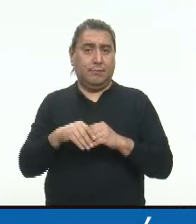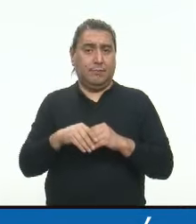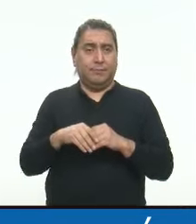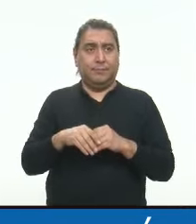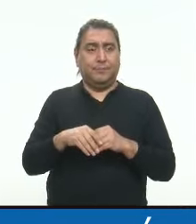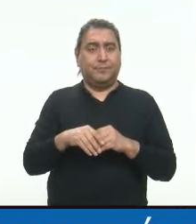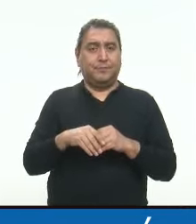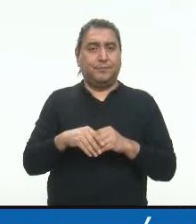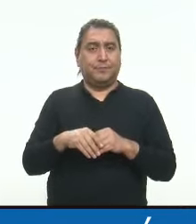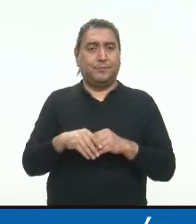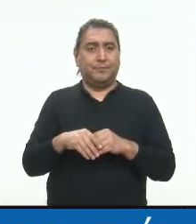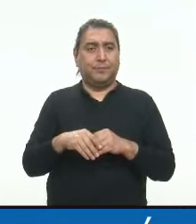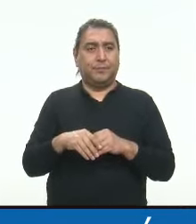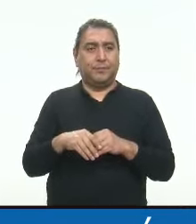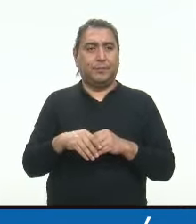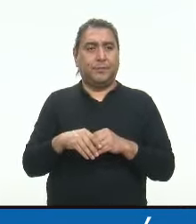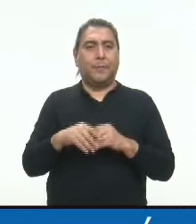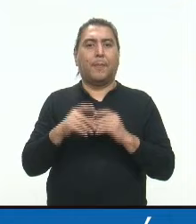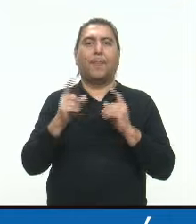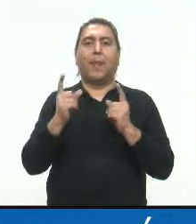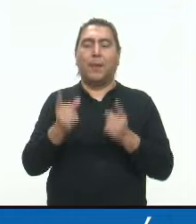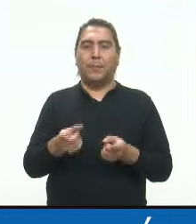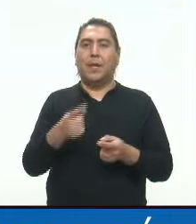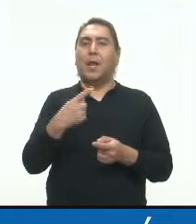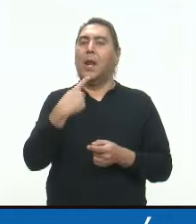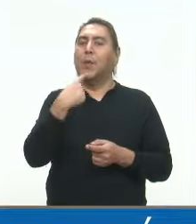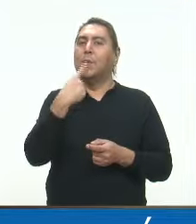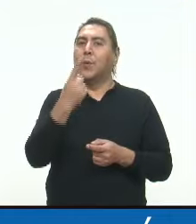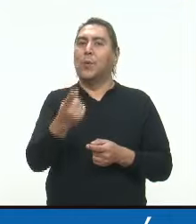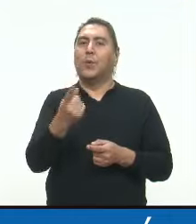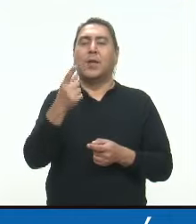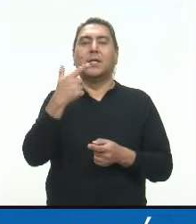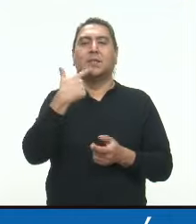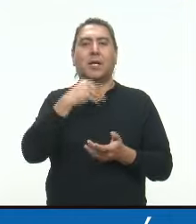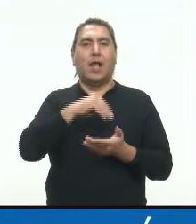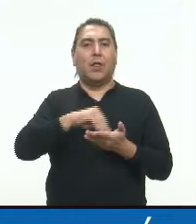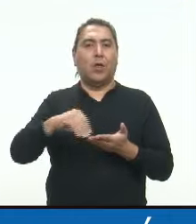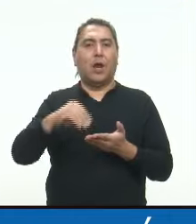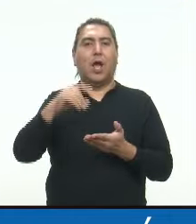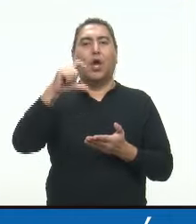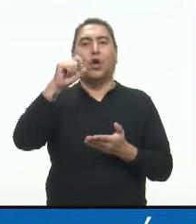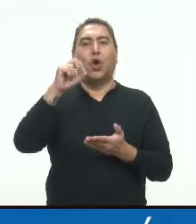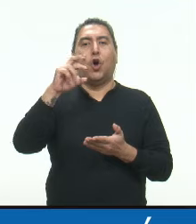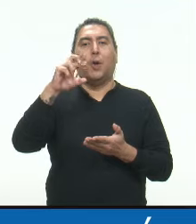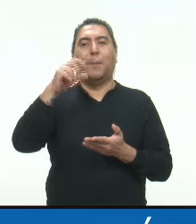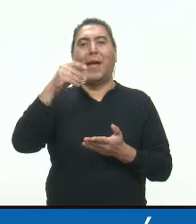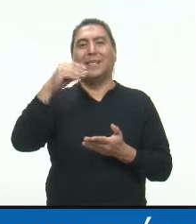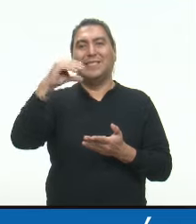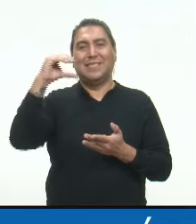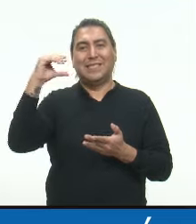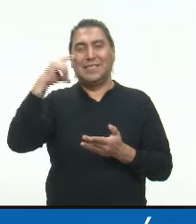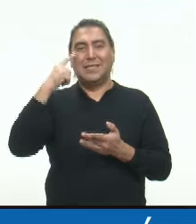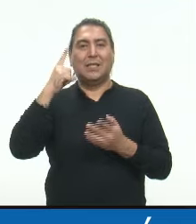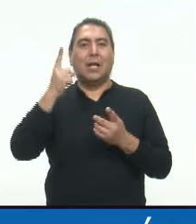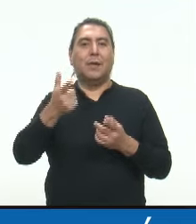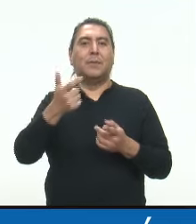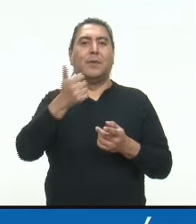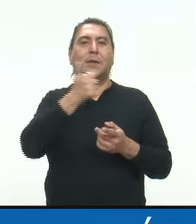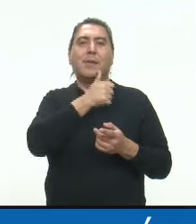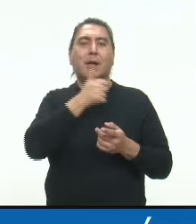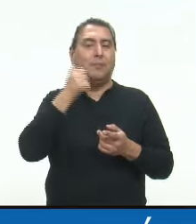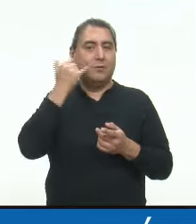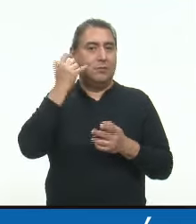Pasando a las preguntas de la senadora Corpacci, los medicamentos oncológicos están garantizados y el Ministerio de